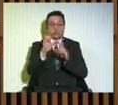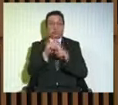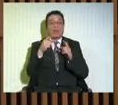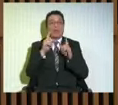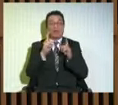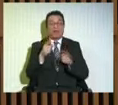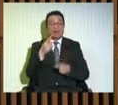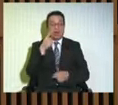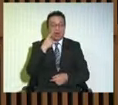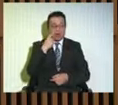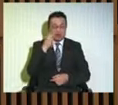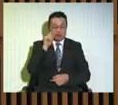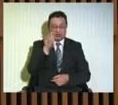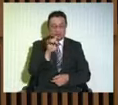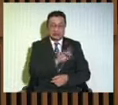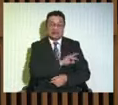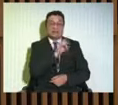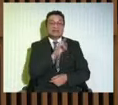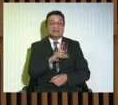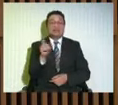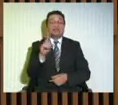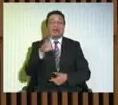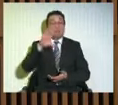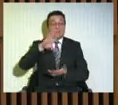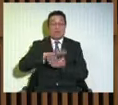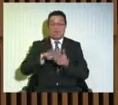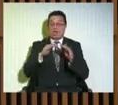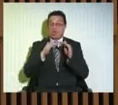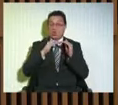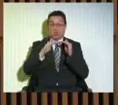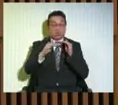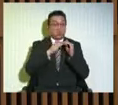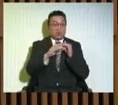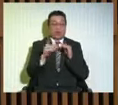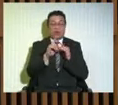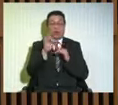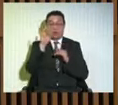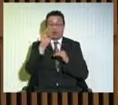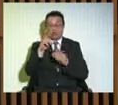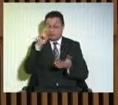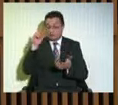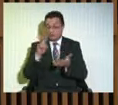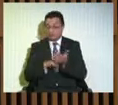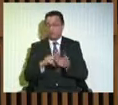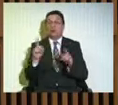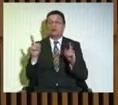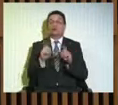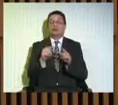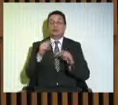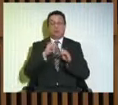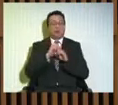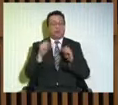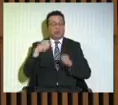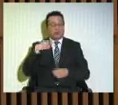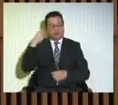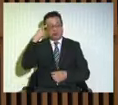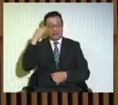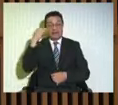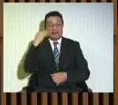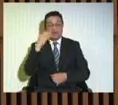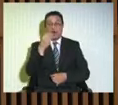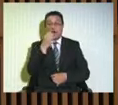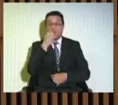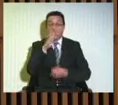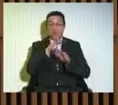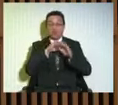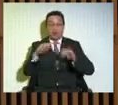reconocer que Chile no es un país igual, que no es un país que tiene una sola realidad. No podemos pensar que los niños comen lo mismo de Arica